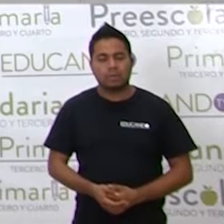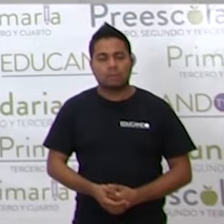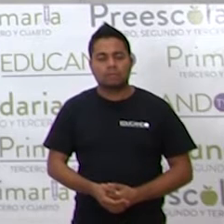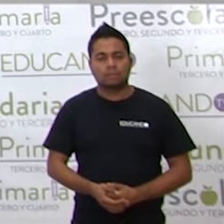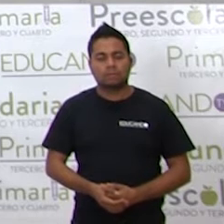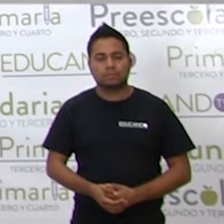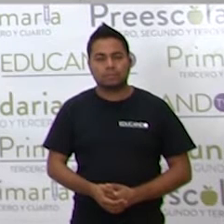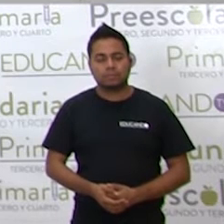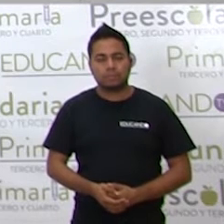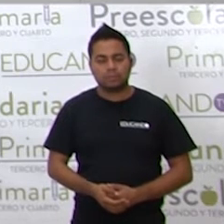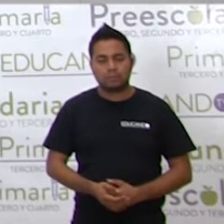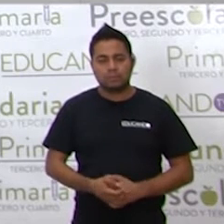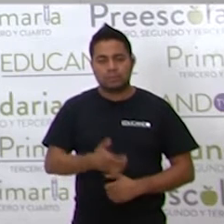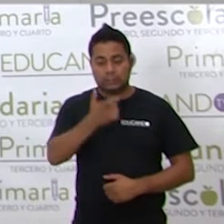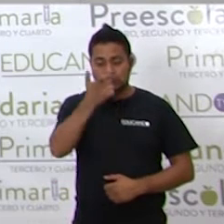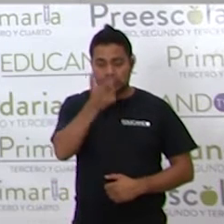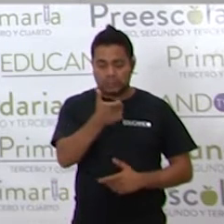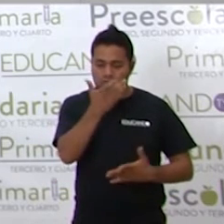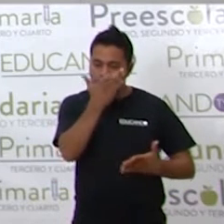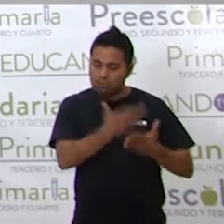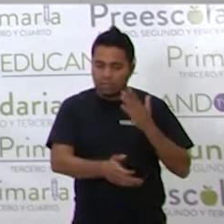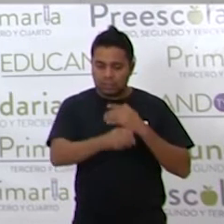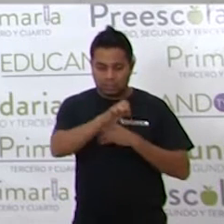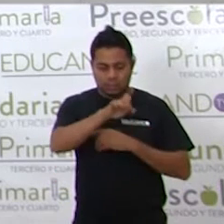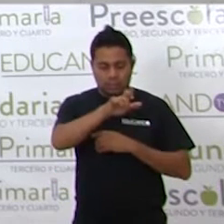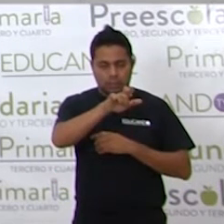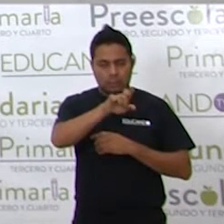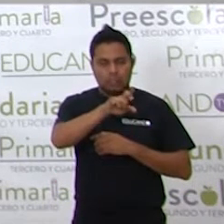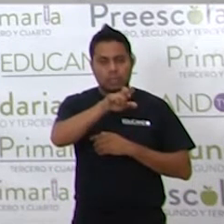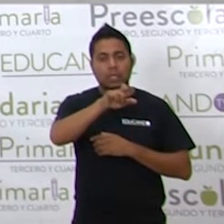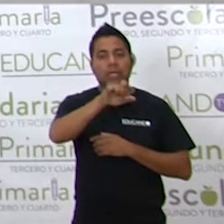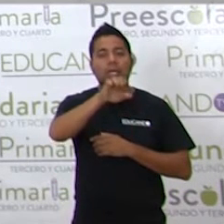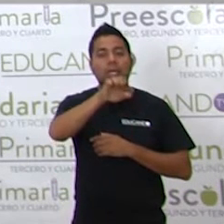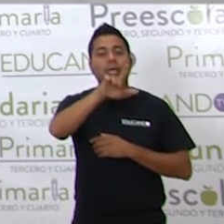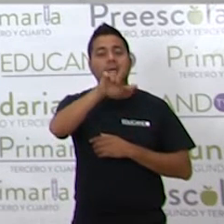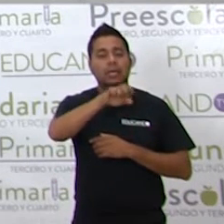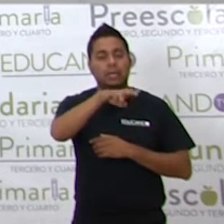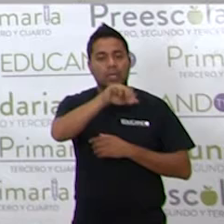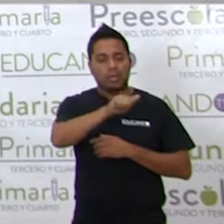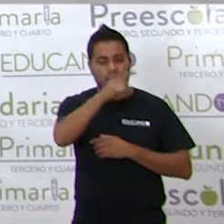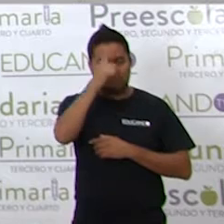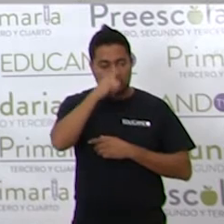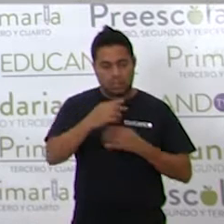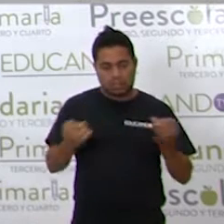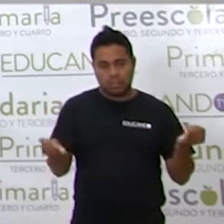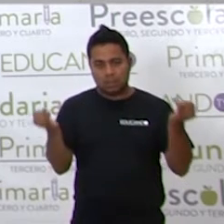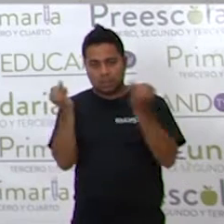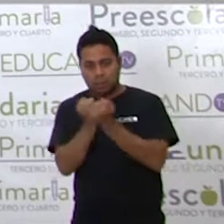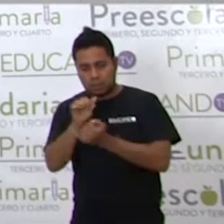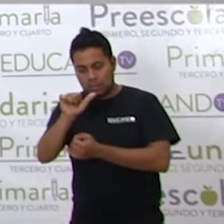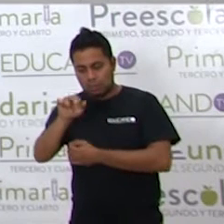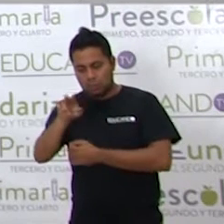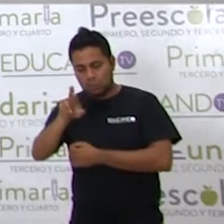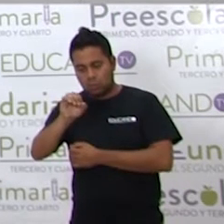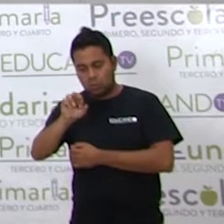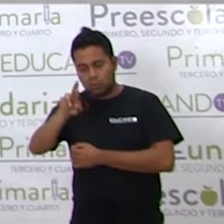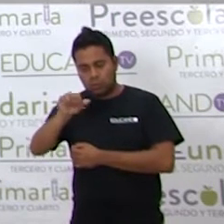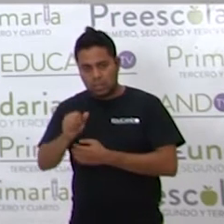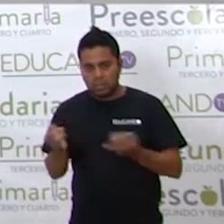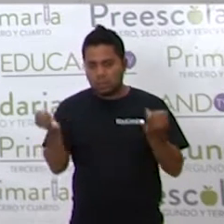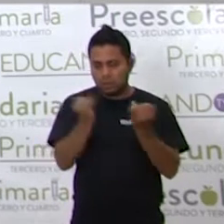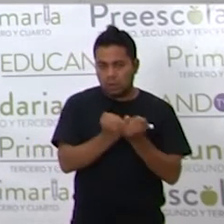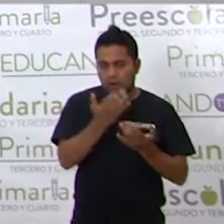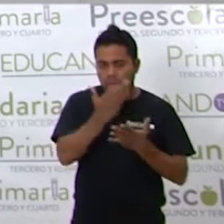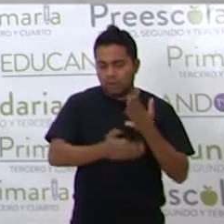¿Cuánto dinero le falta a Elena para tener la misma cantidad que Aurora? Te